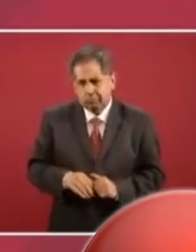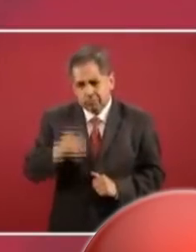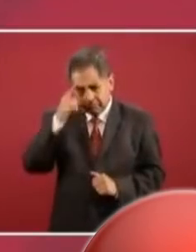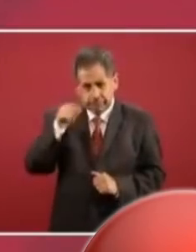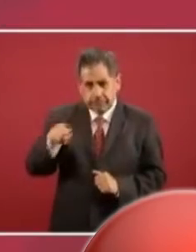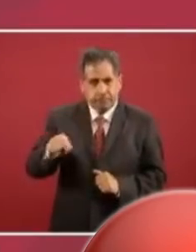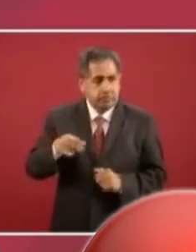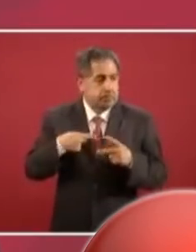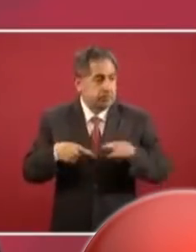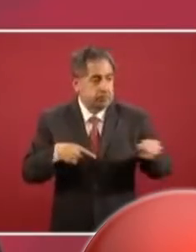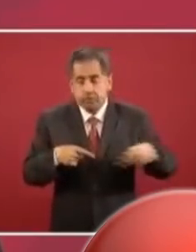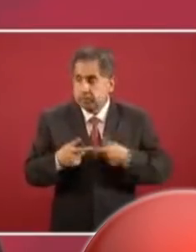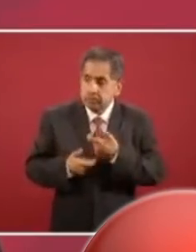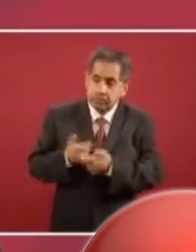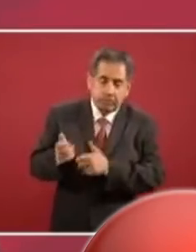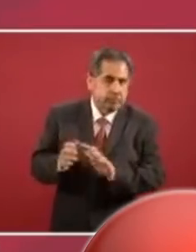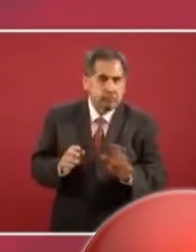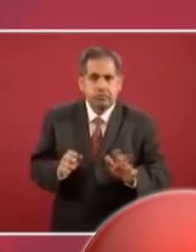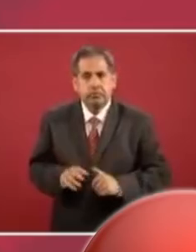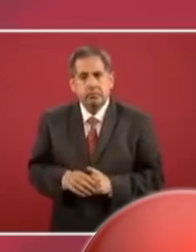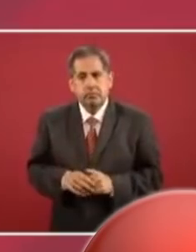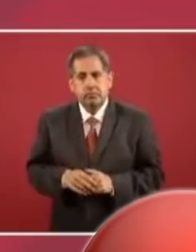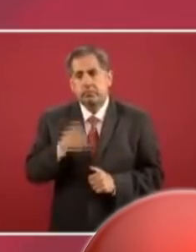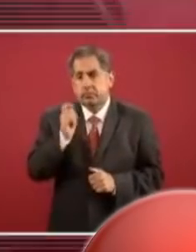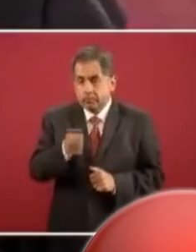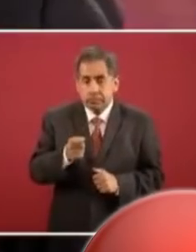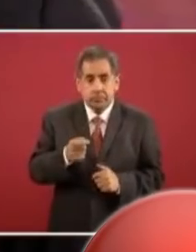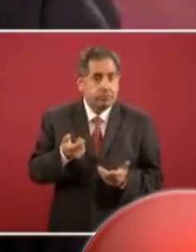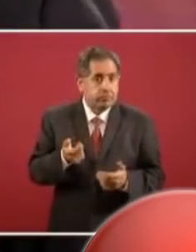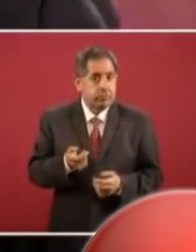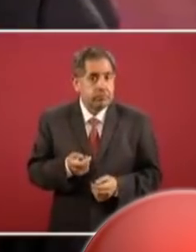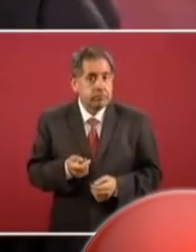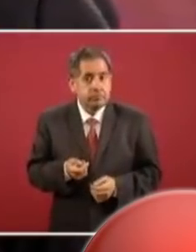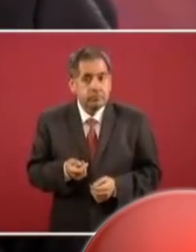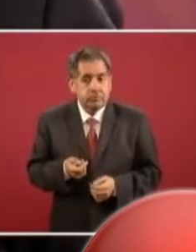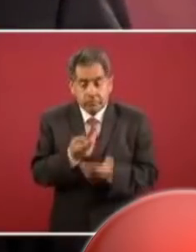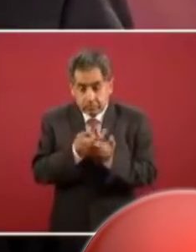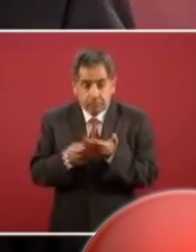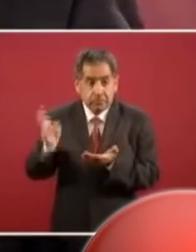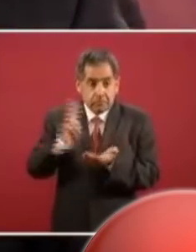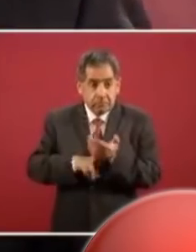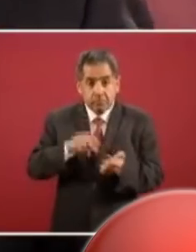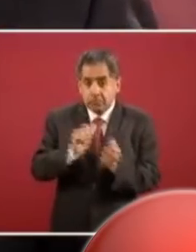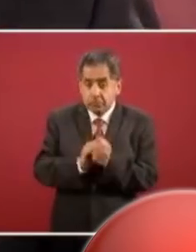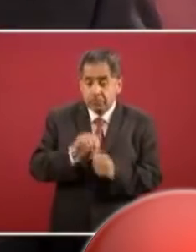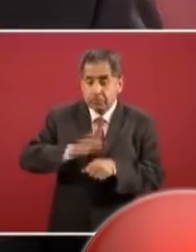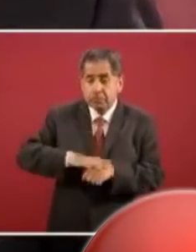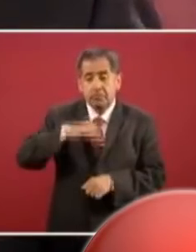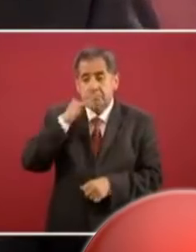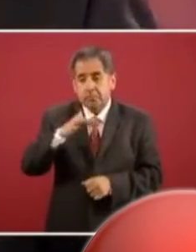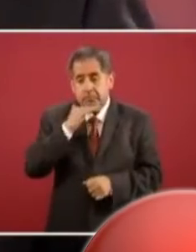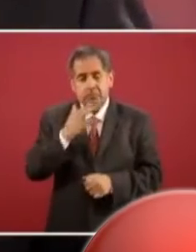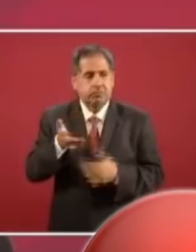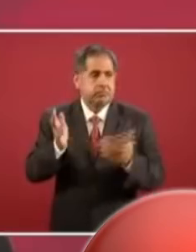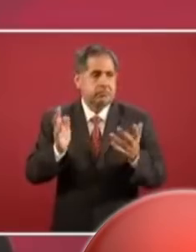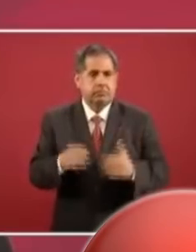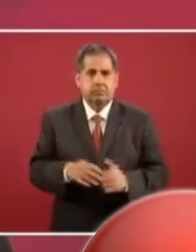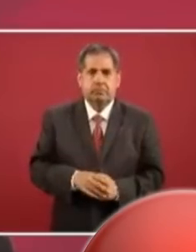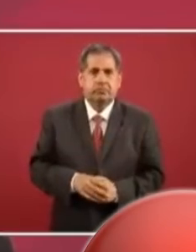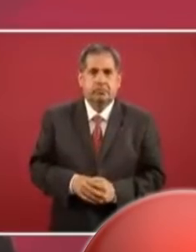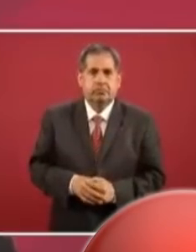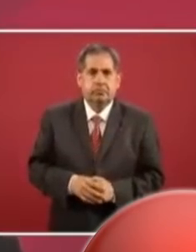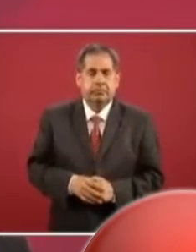para los ciudadanos, además de eso, prevalecía la corrupción.